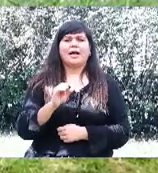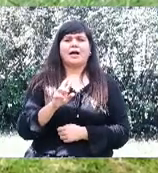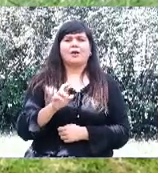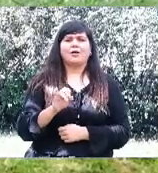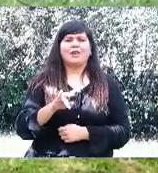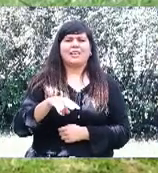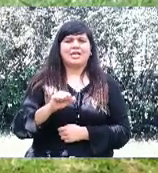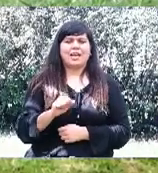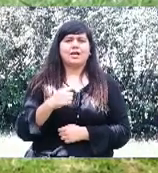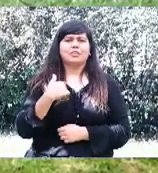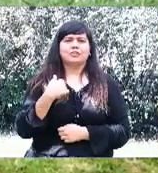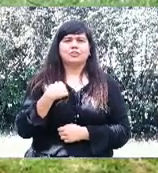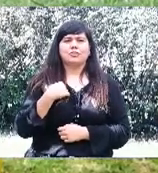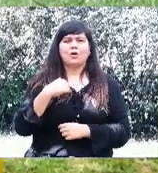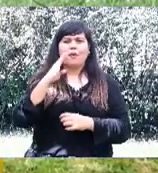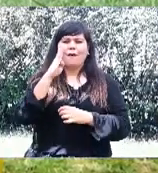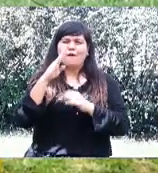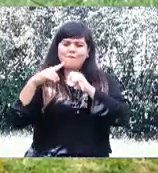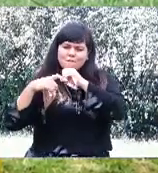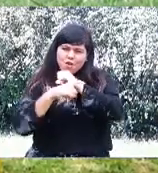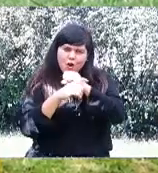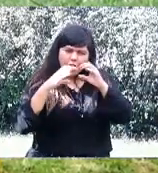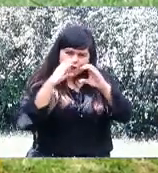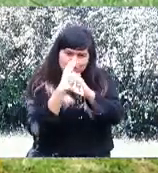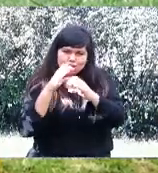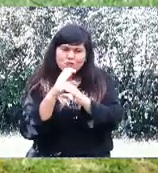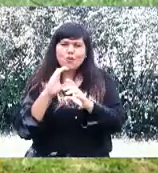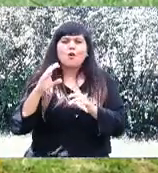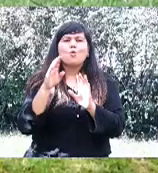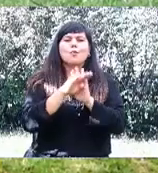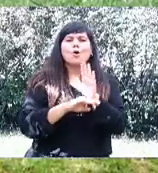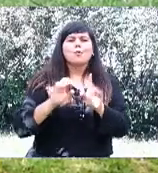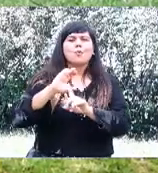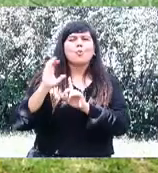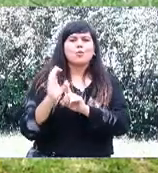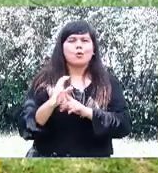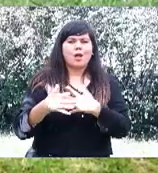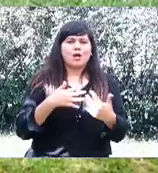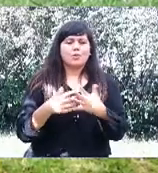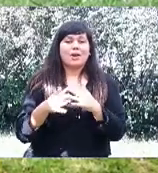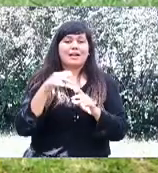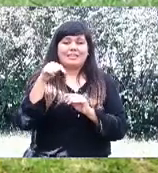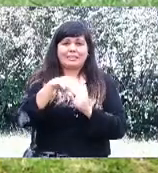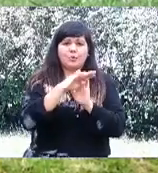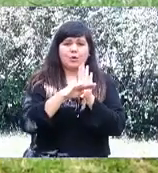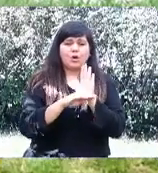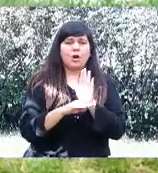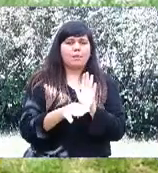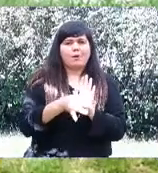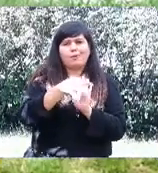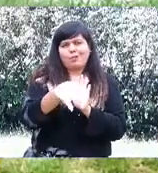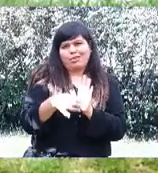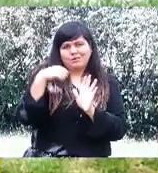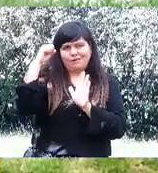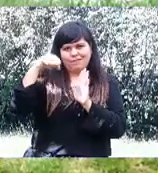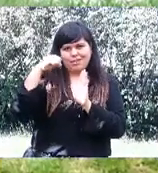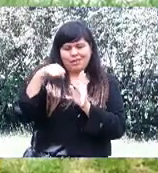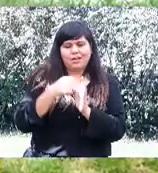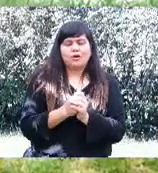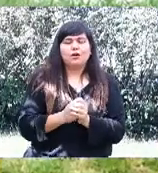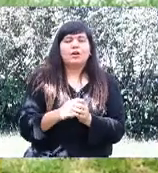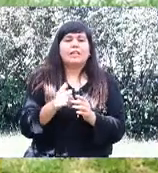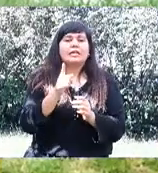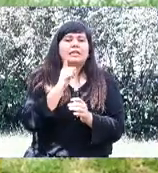Saavedra yo soy bióloga ambiental y soy la encargada del programa de cultura natural el programa de cultura natural como bien decía el video eh